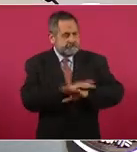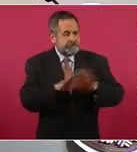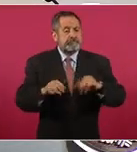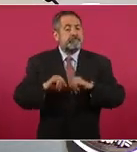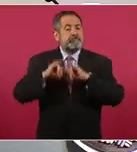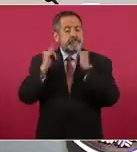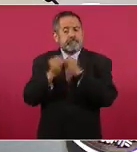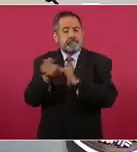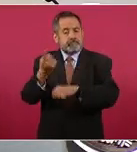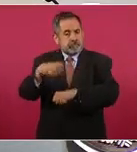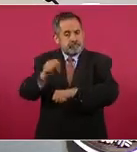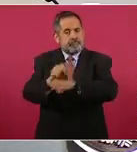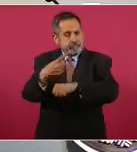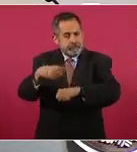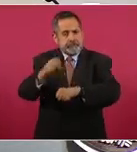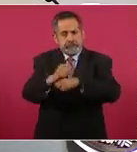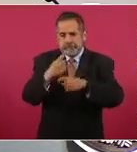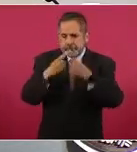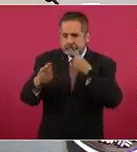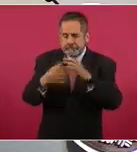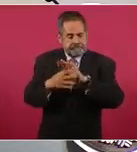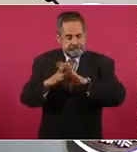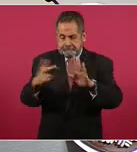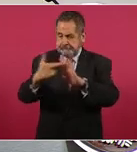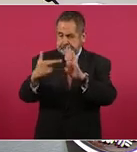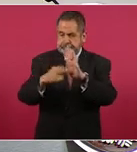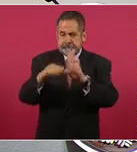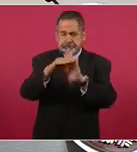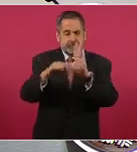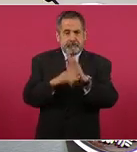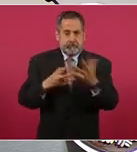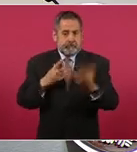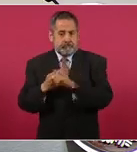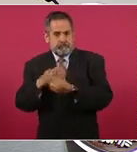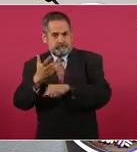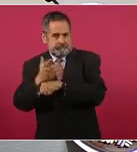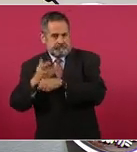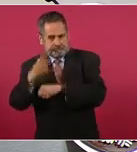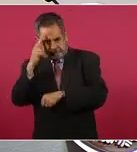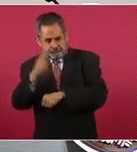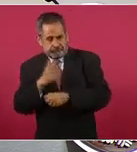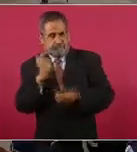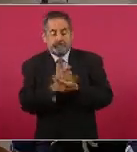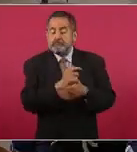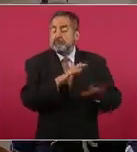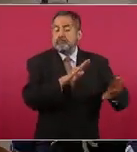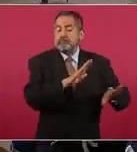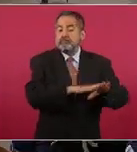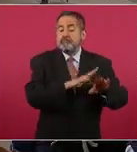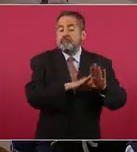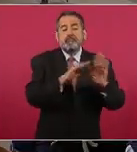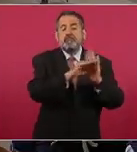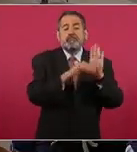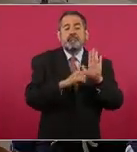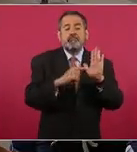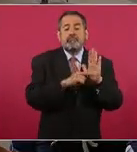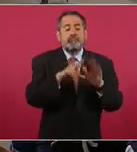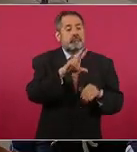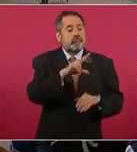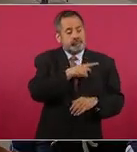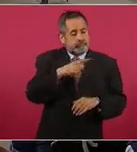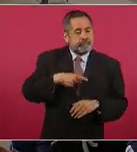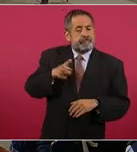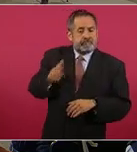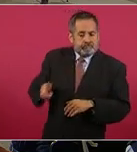semanales y se establecen medidas normativas conjuntas para evitar esta doble tributación o doble no evasión